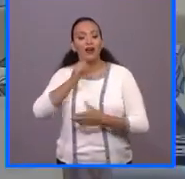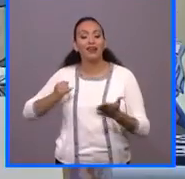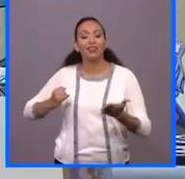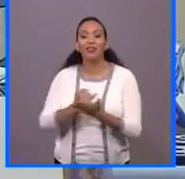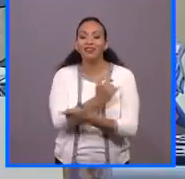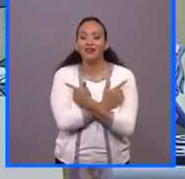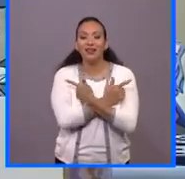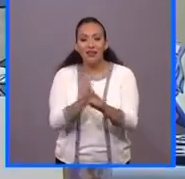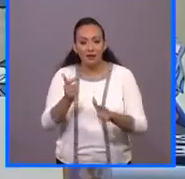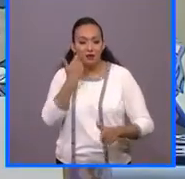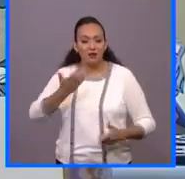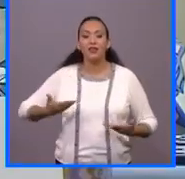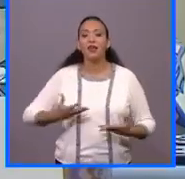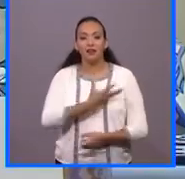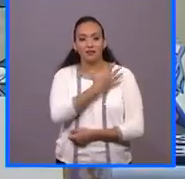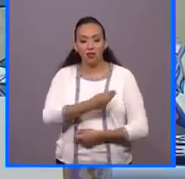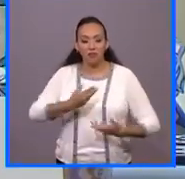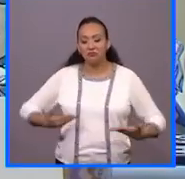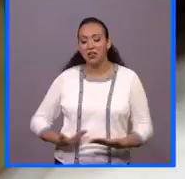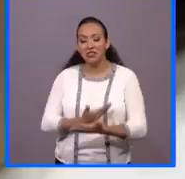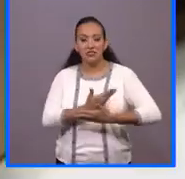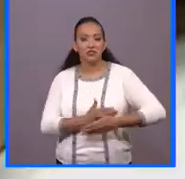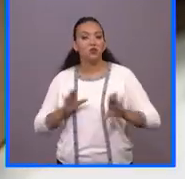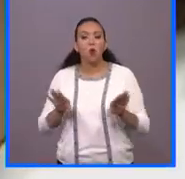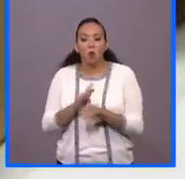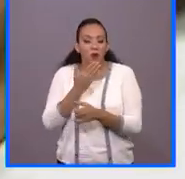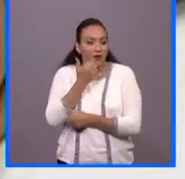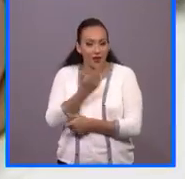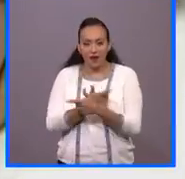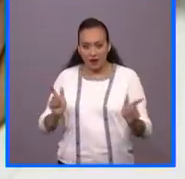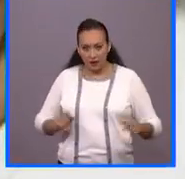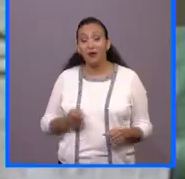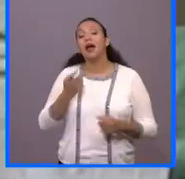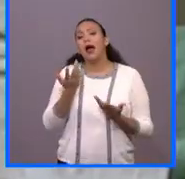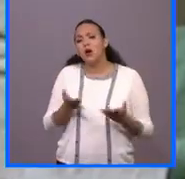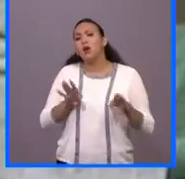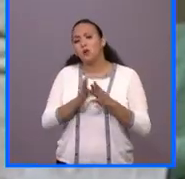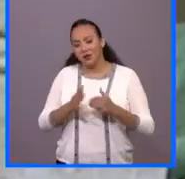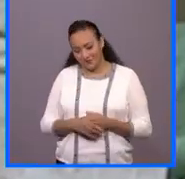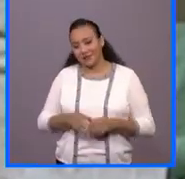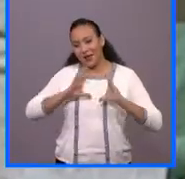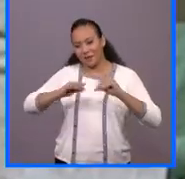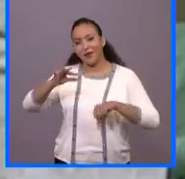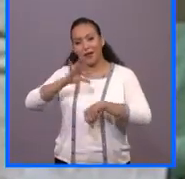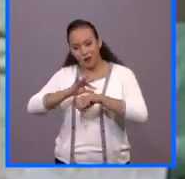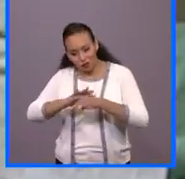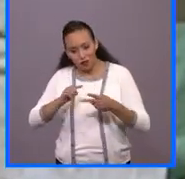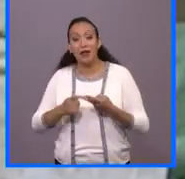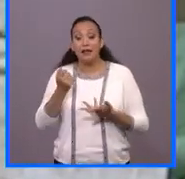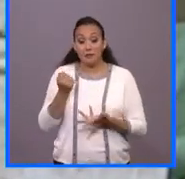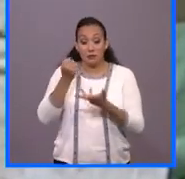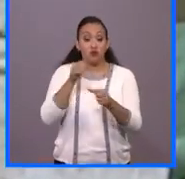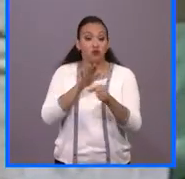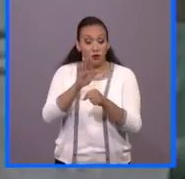debe partir fundamentalmente de la capacitación, sensibilización al personal médico, así como dotar de presupuesto suficiente